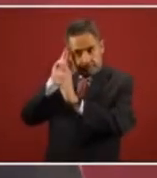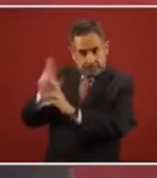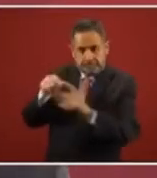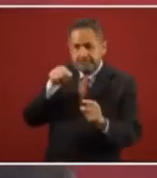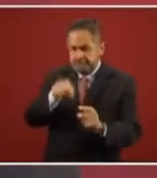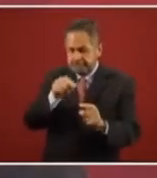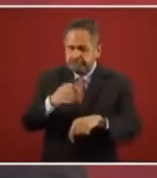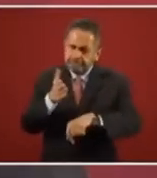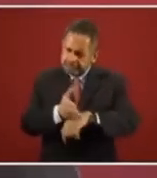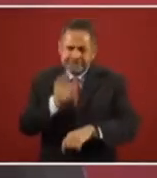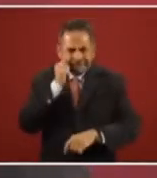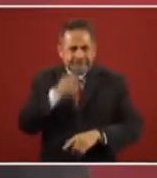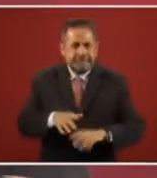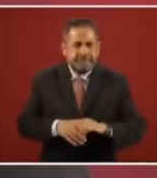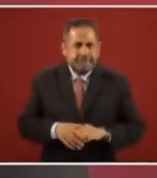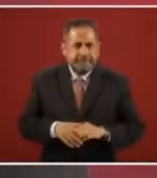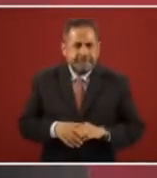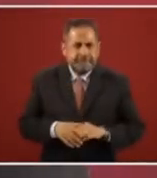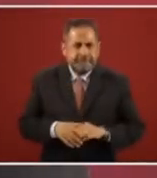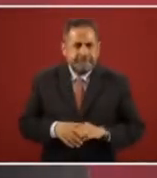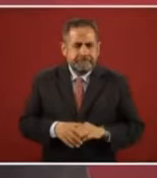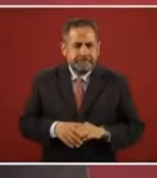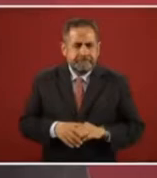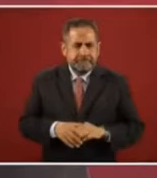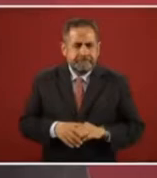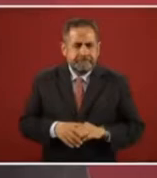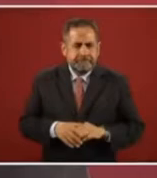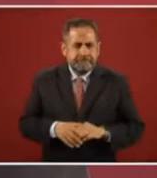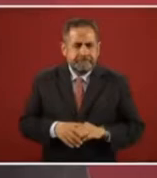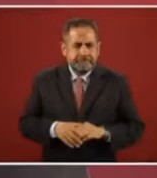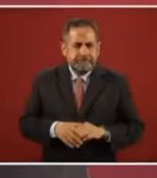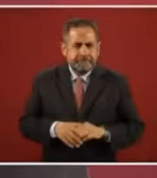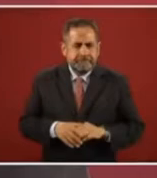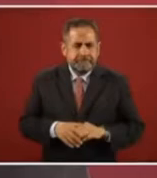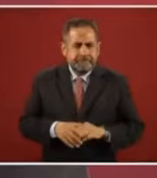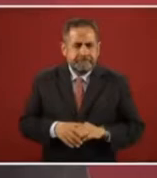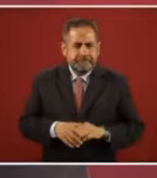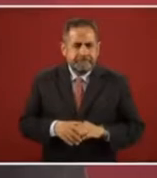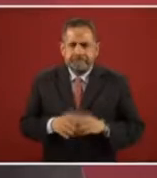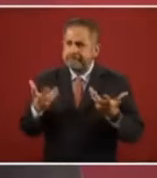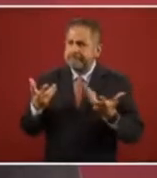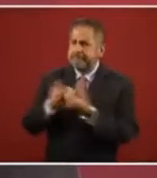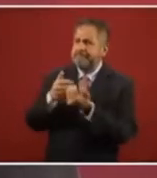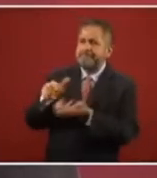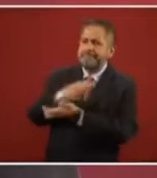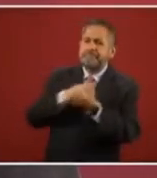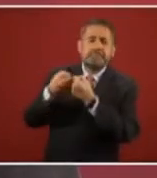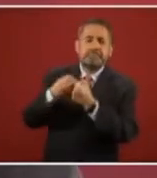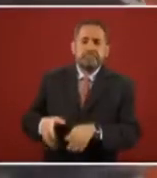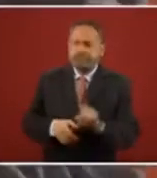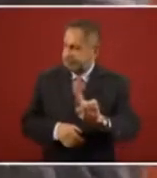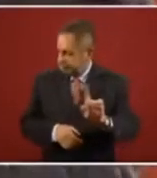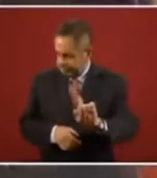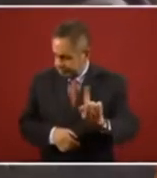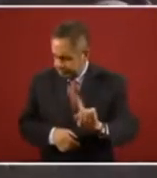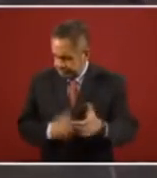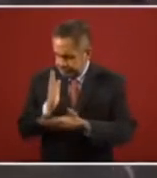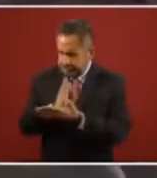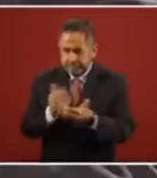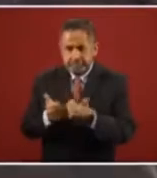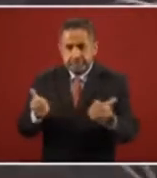entonces no confundir eso de letná james si